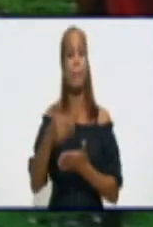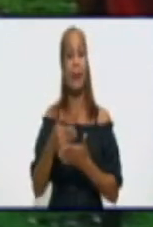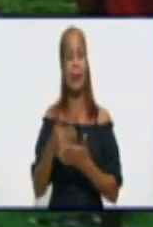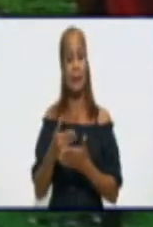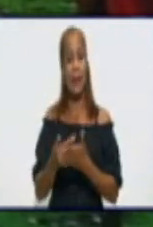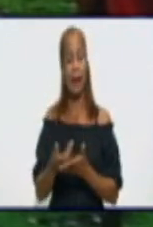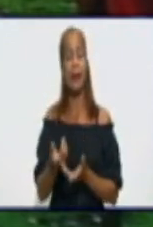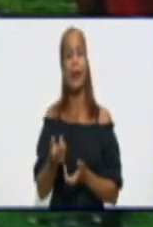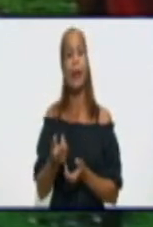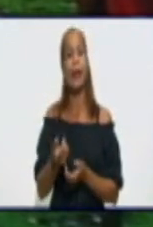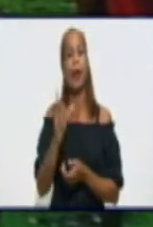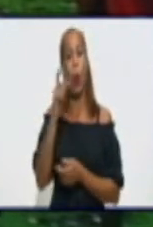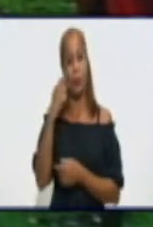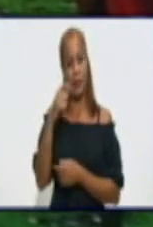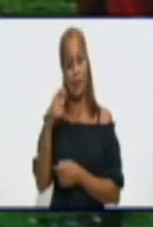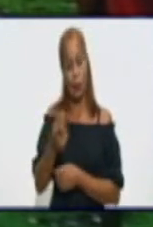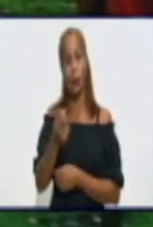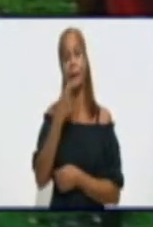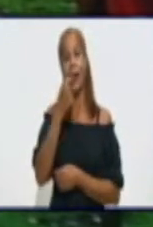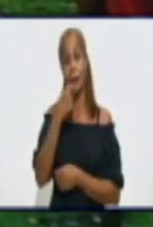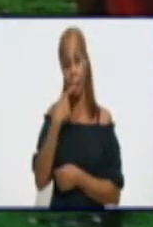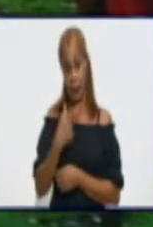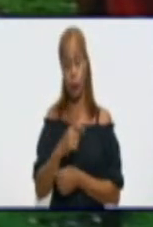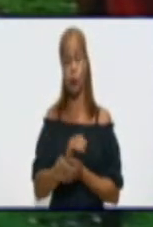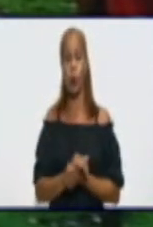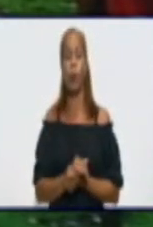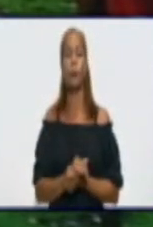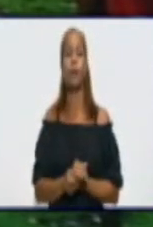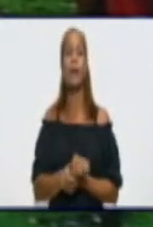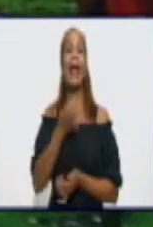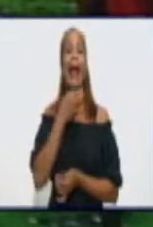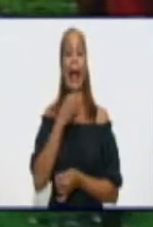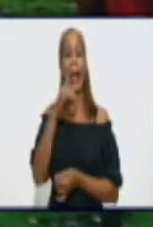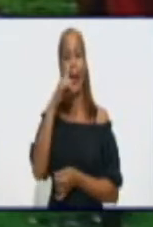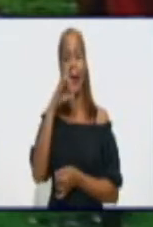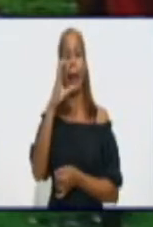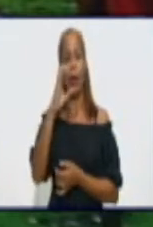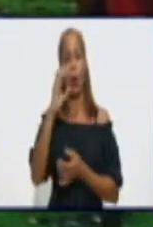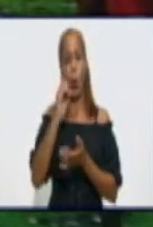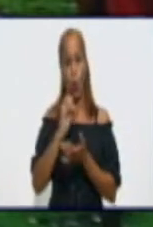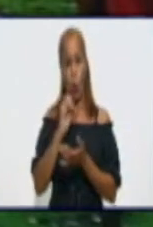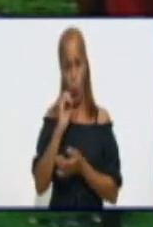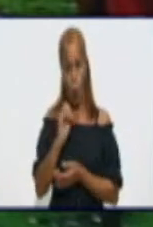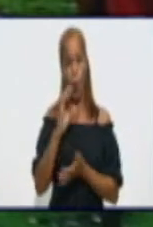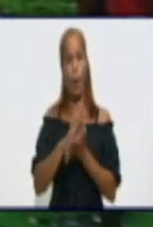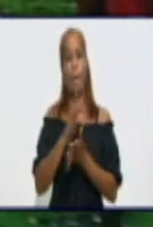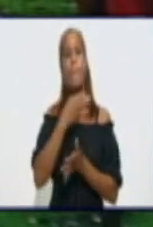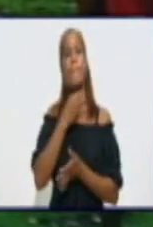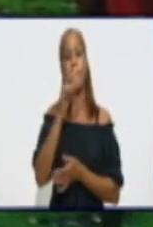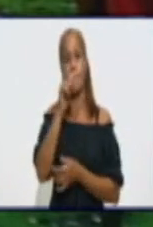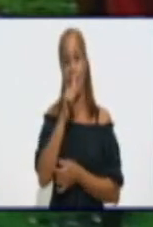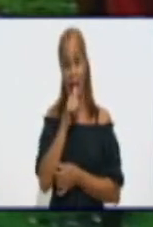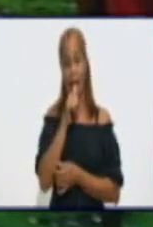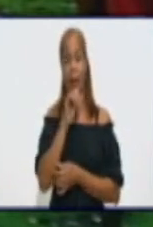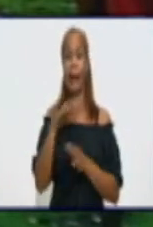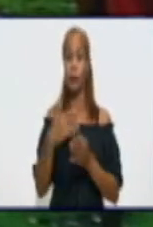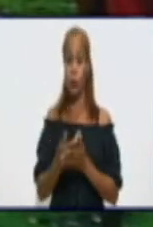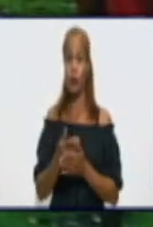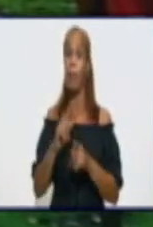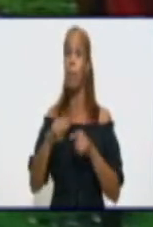medicamentos Encomet. Por eso, Abdala llegó a Granma a través de Encomet. Abdala está